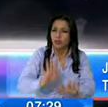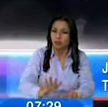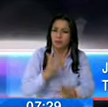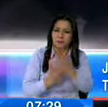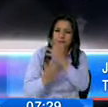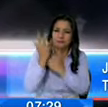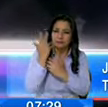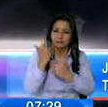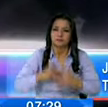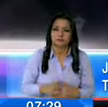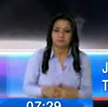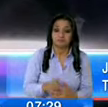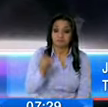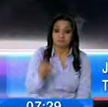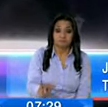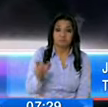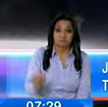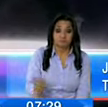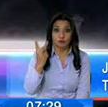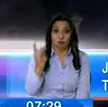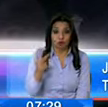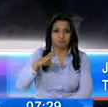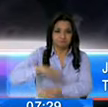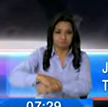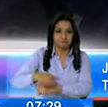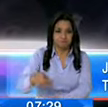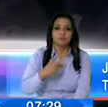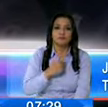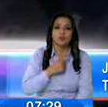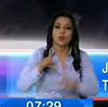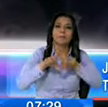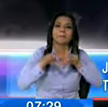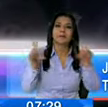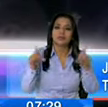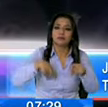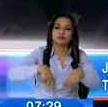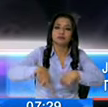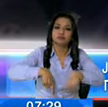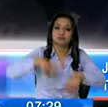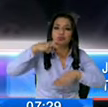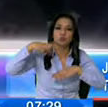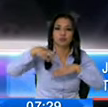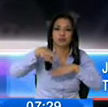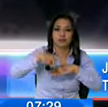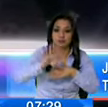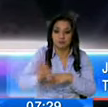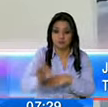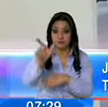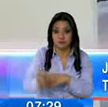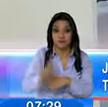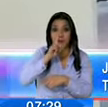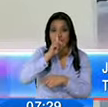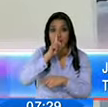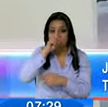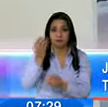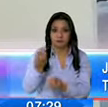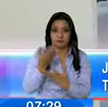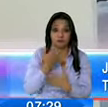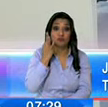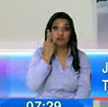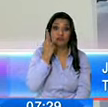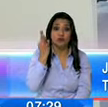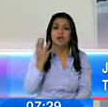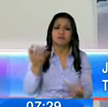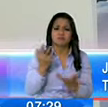el testimonio de los detenidos, que es el dueño de la empresa de transporte turístico y su empleado, la mujer habría sufrido